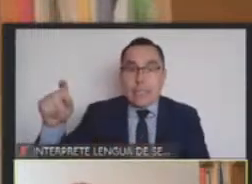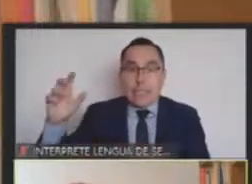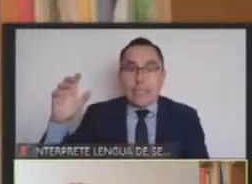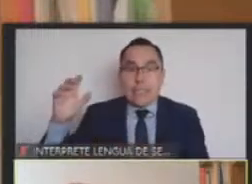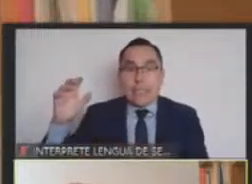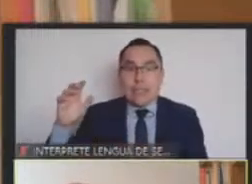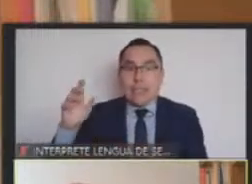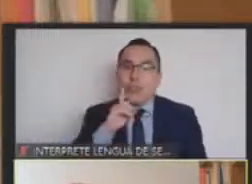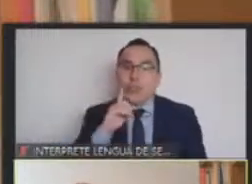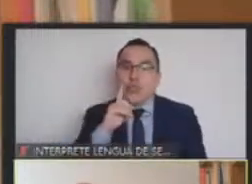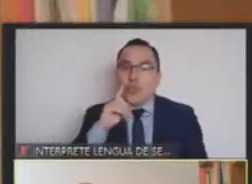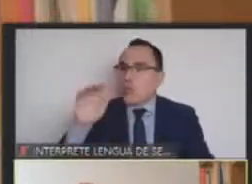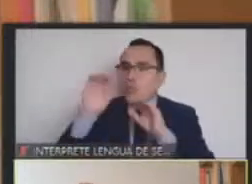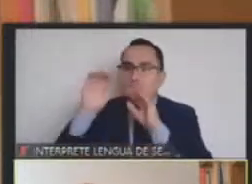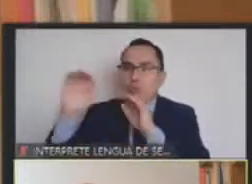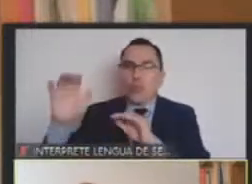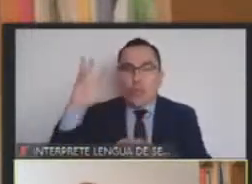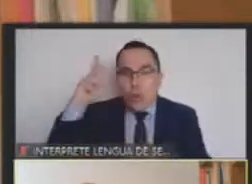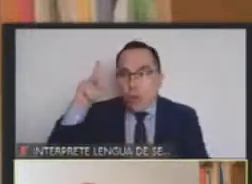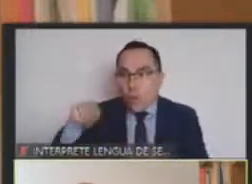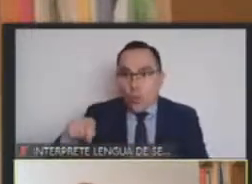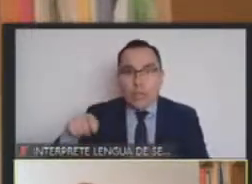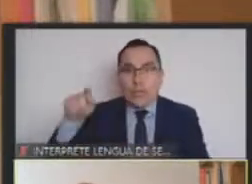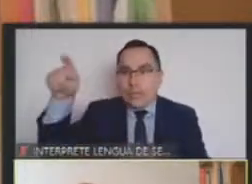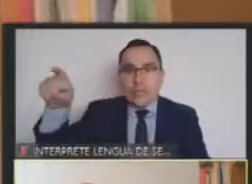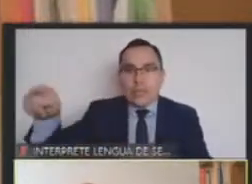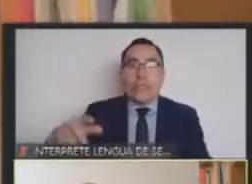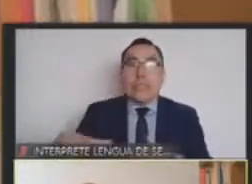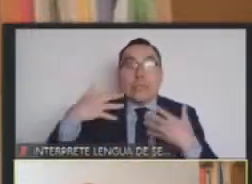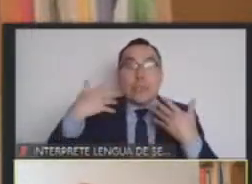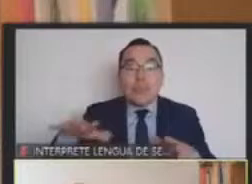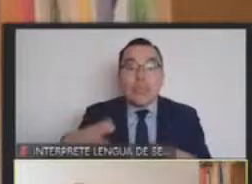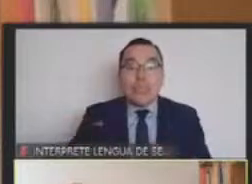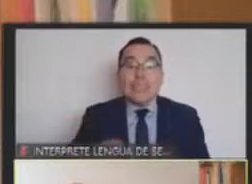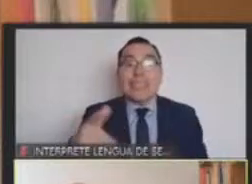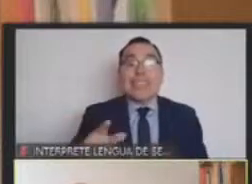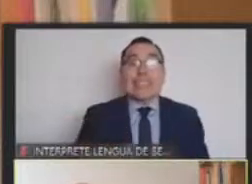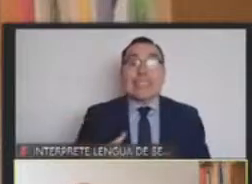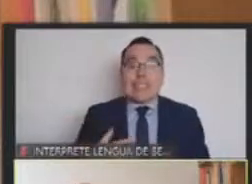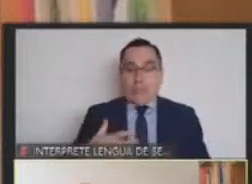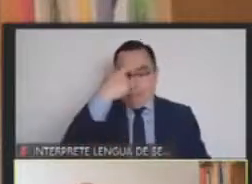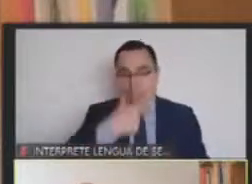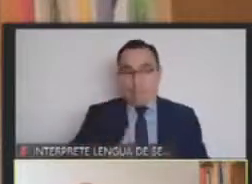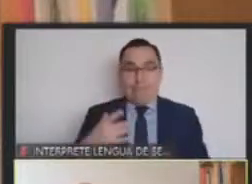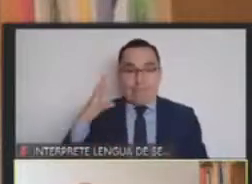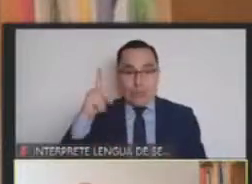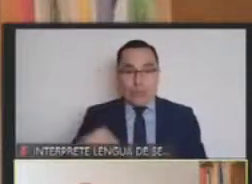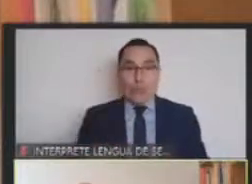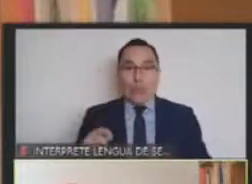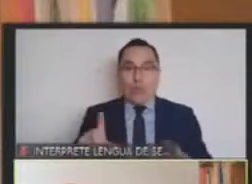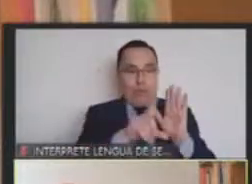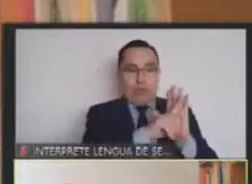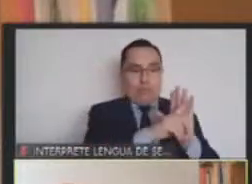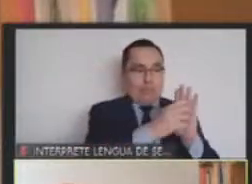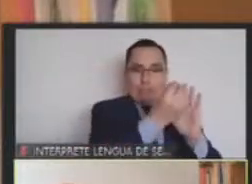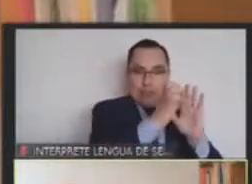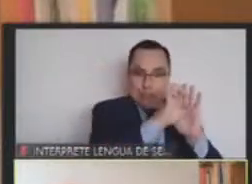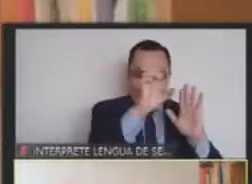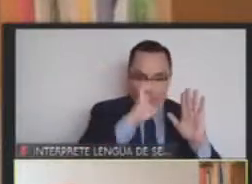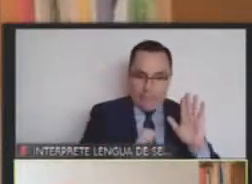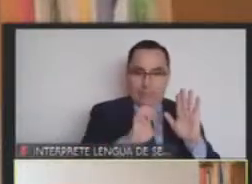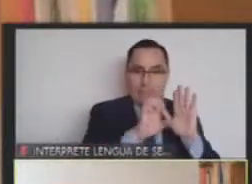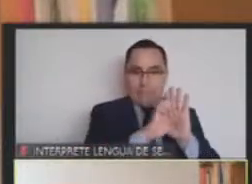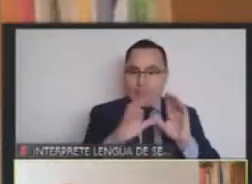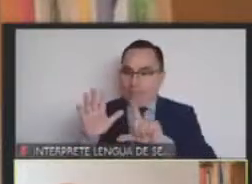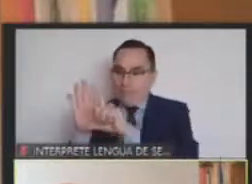requiere tener confianza en sus jueces y para eso es necesario establecer restricciones, prohibiciones, incompatibilidades que